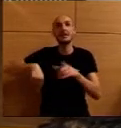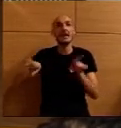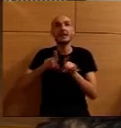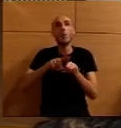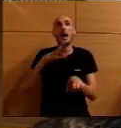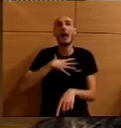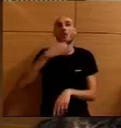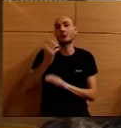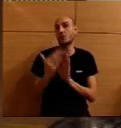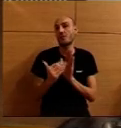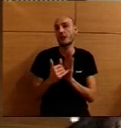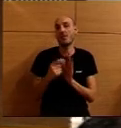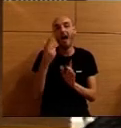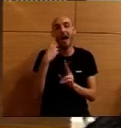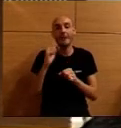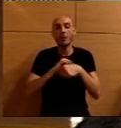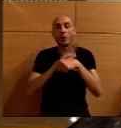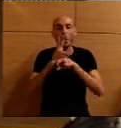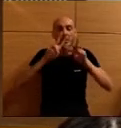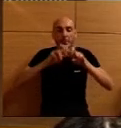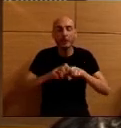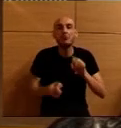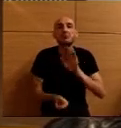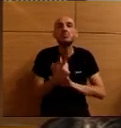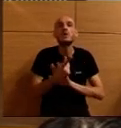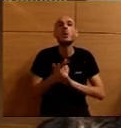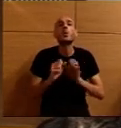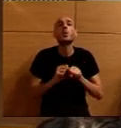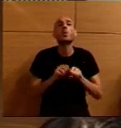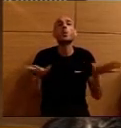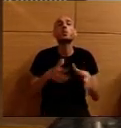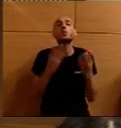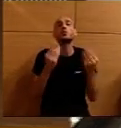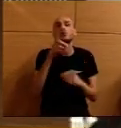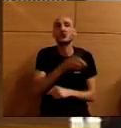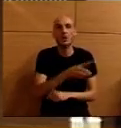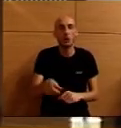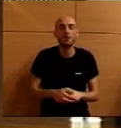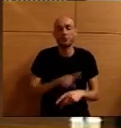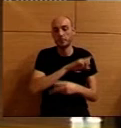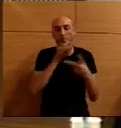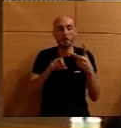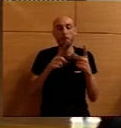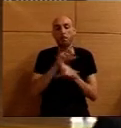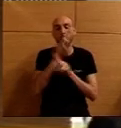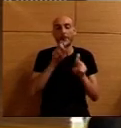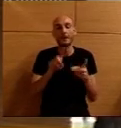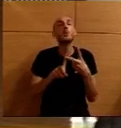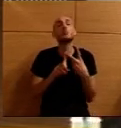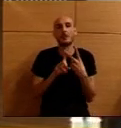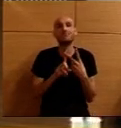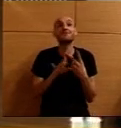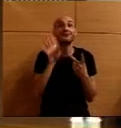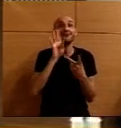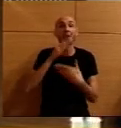poder ver la incidencia de COVID en las aguas residuales. Esa es una y la otra, conocimos por